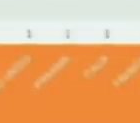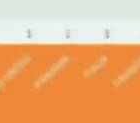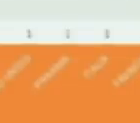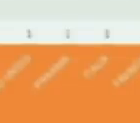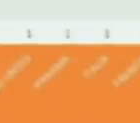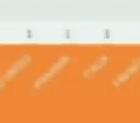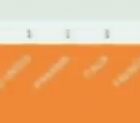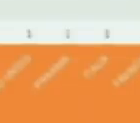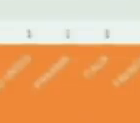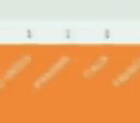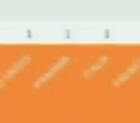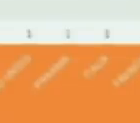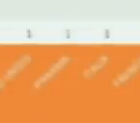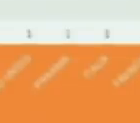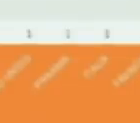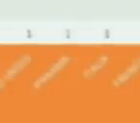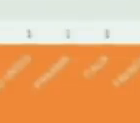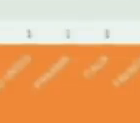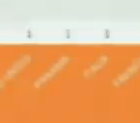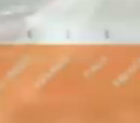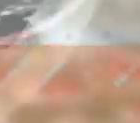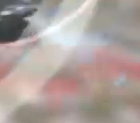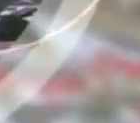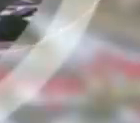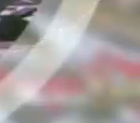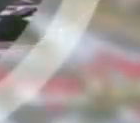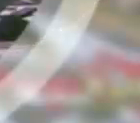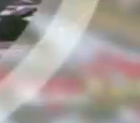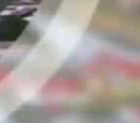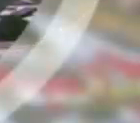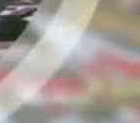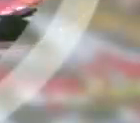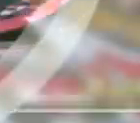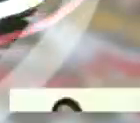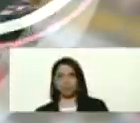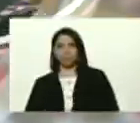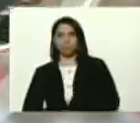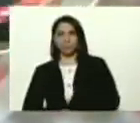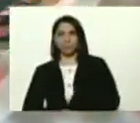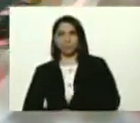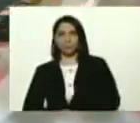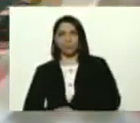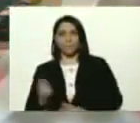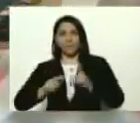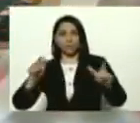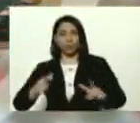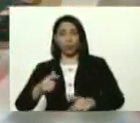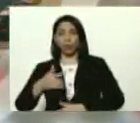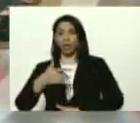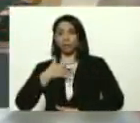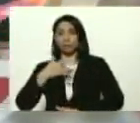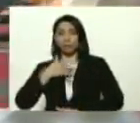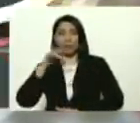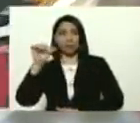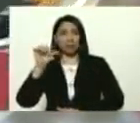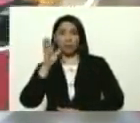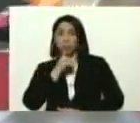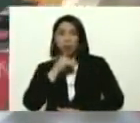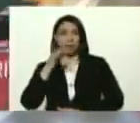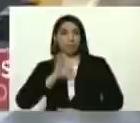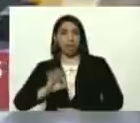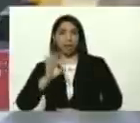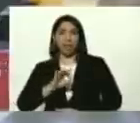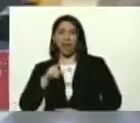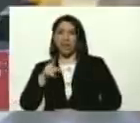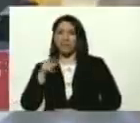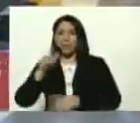338 tienen insuficiencia respiratoria aguda leve y asintomáticos, que es siempre la población más